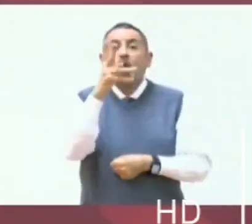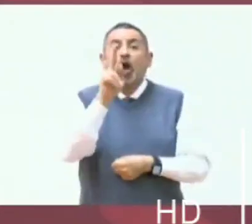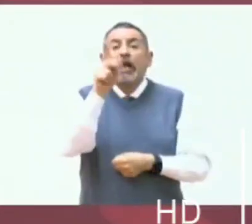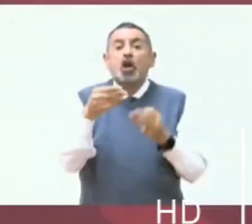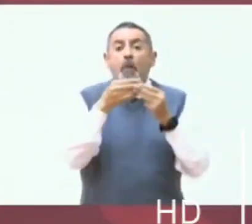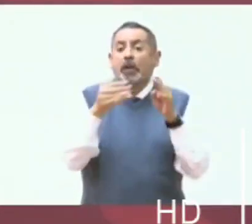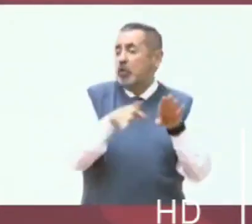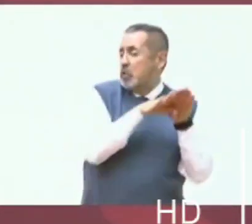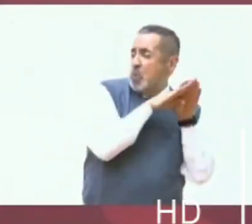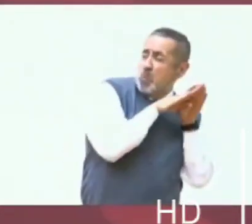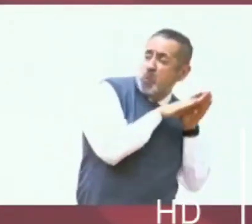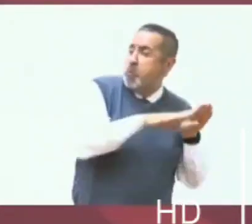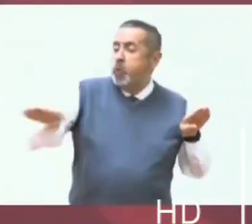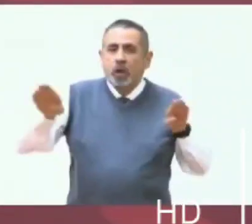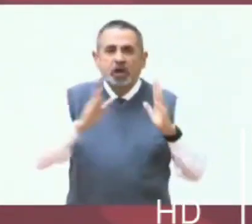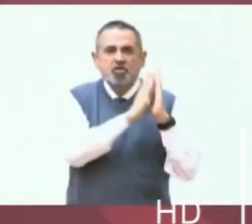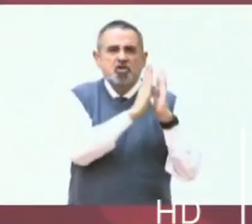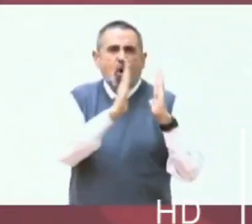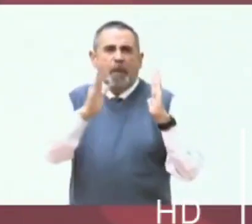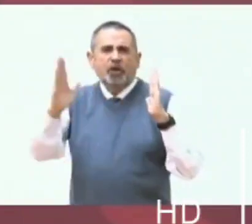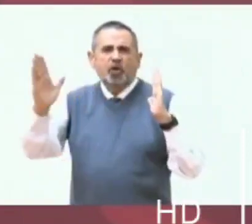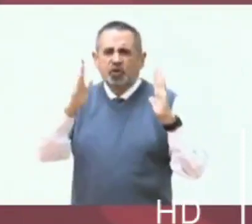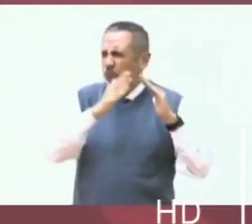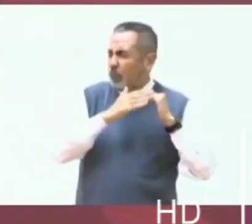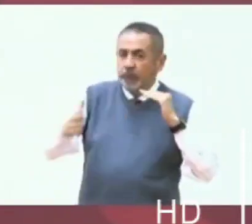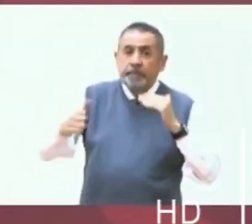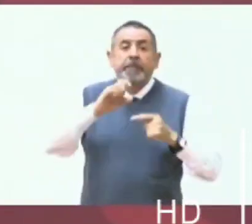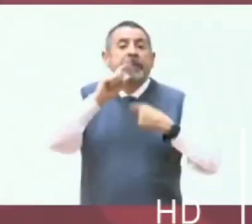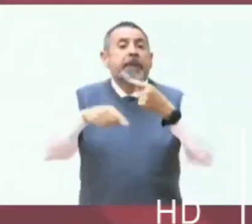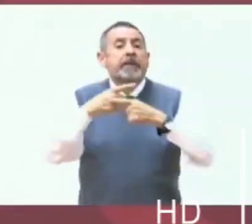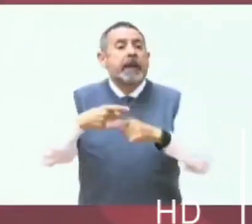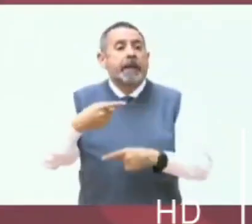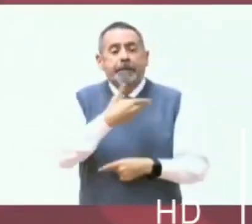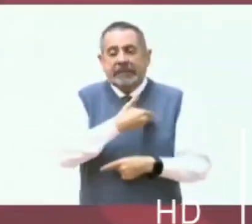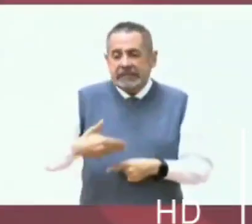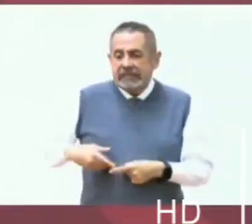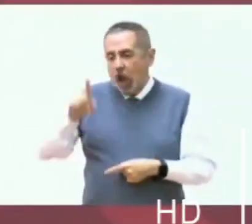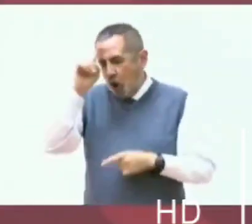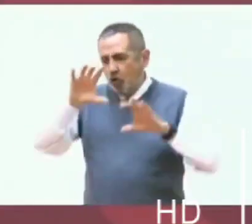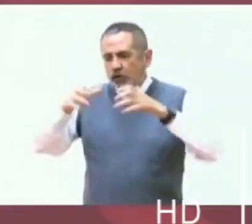documentación. También preside el Consejo Honorario para la Memoria Histórica de México, que